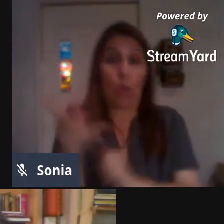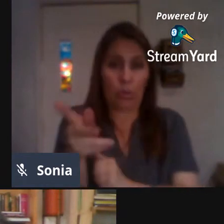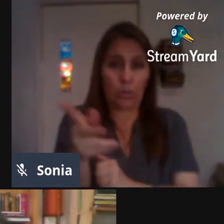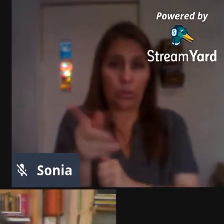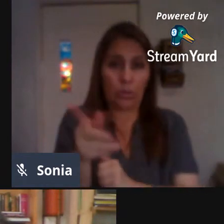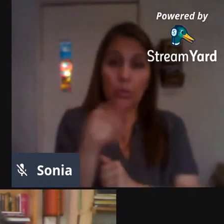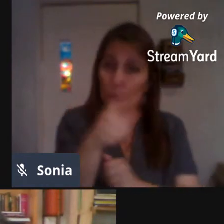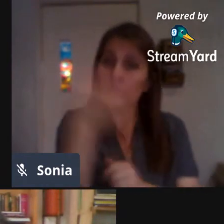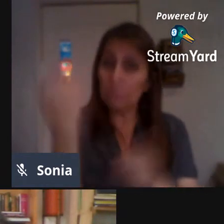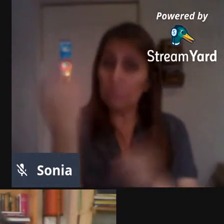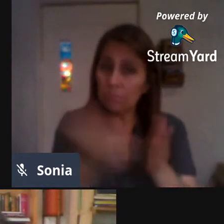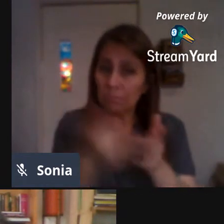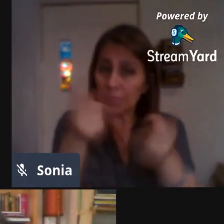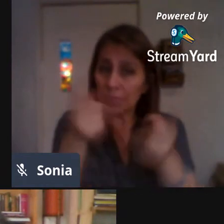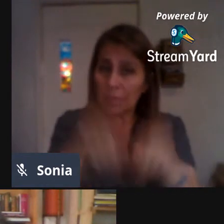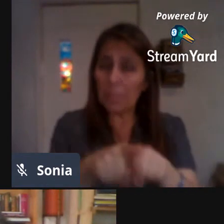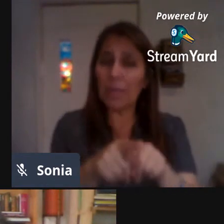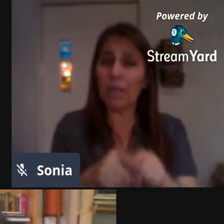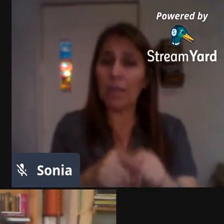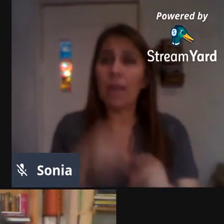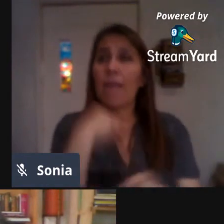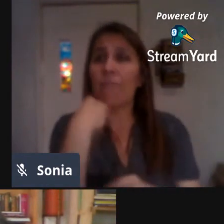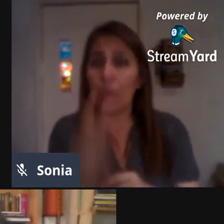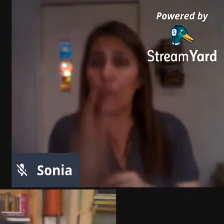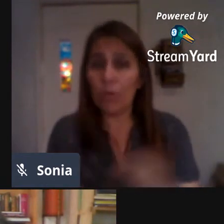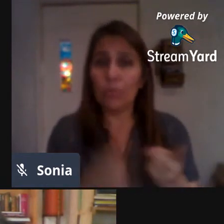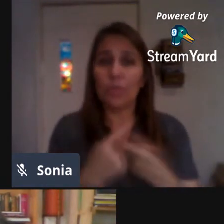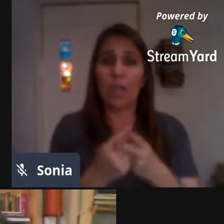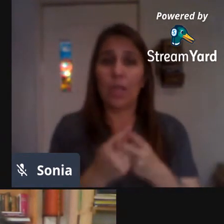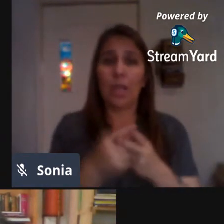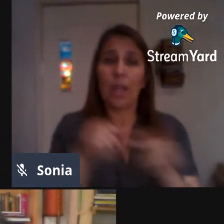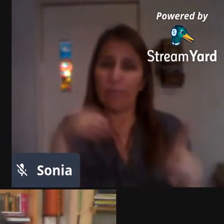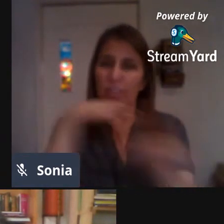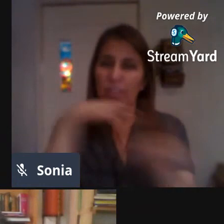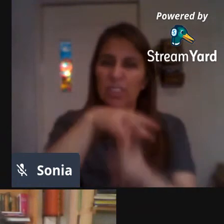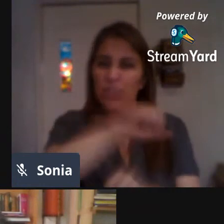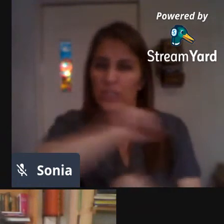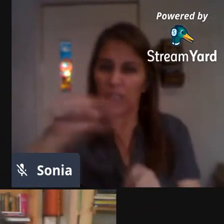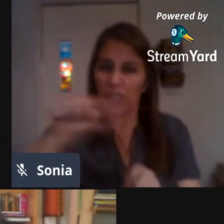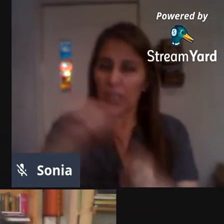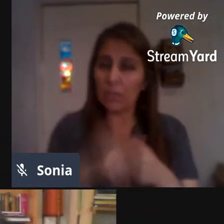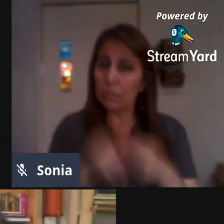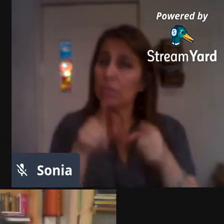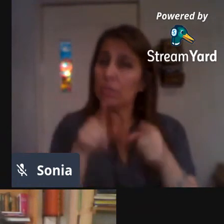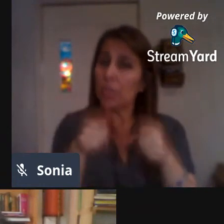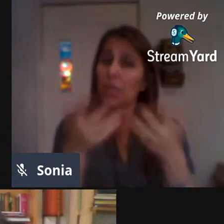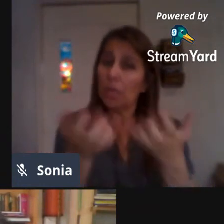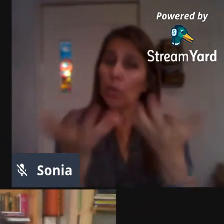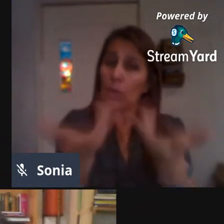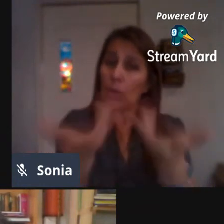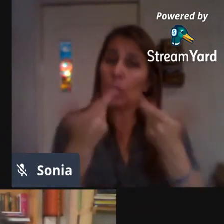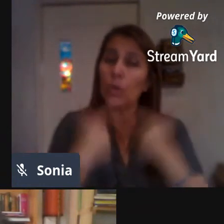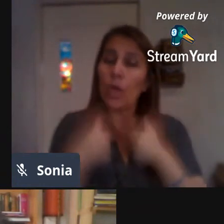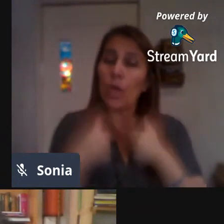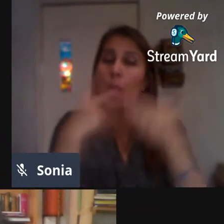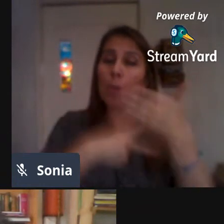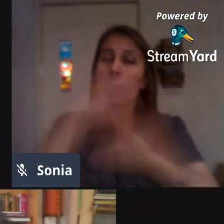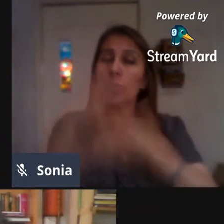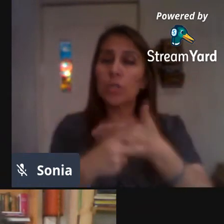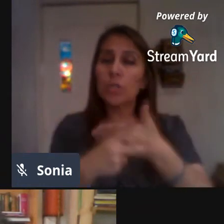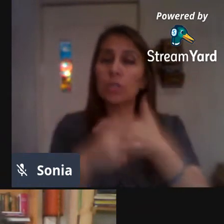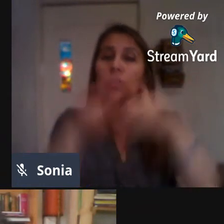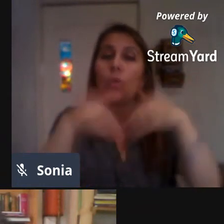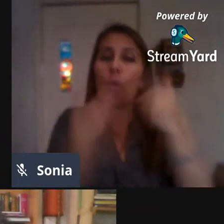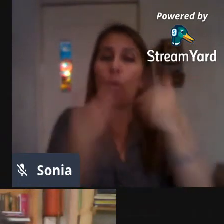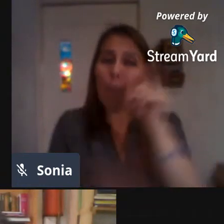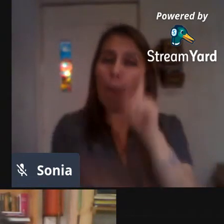voces esa vulneración de derechos sería muy interesante que tú nos contaras como ese proyecto llega a lograrse porque